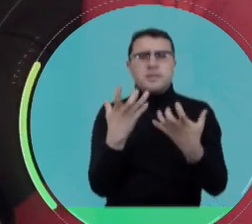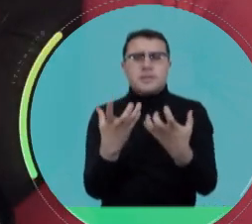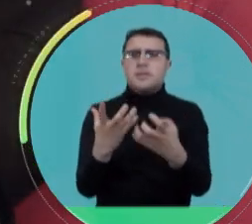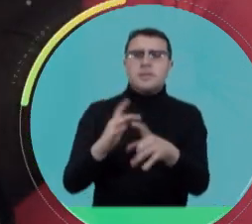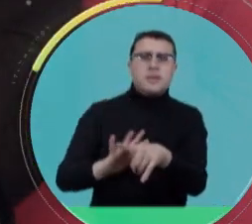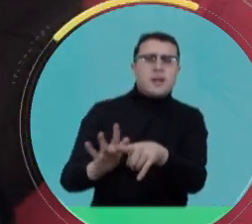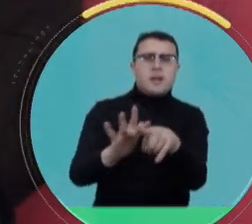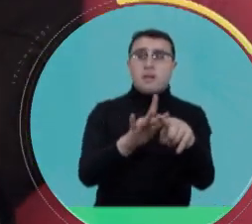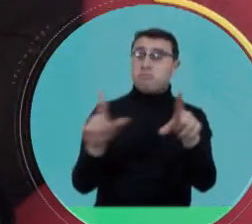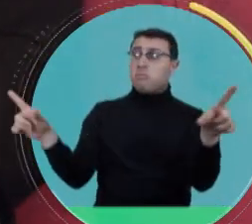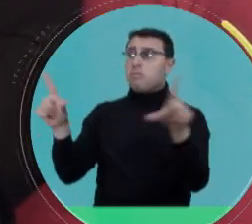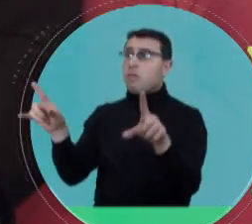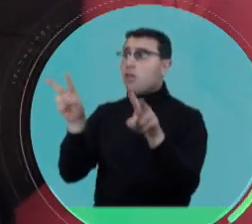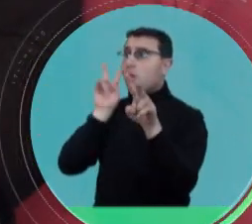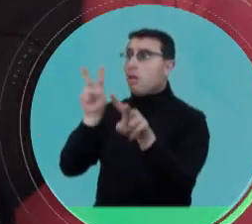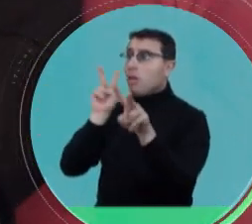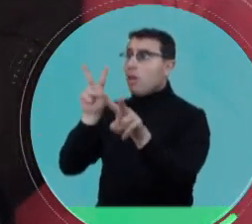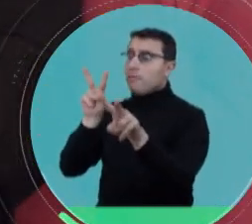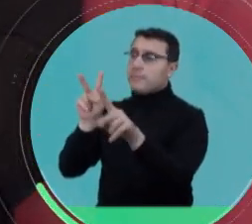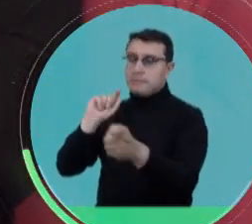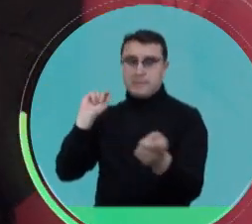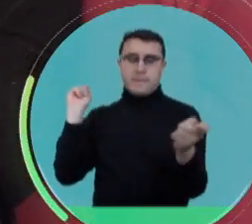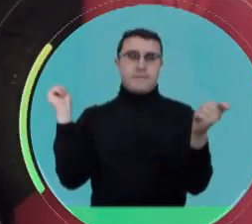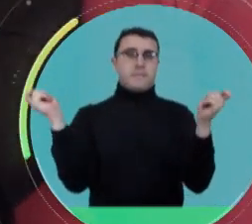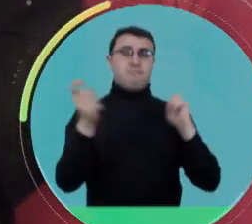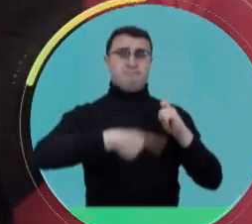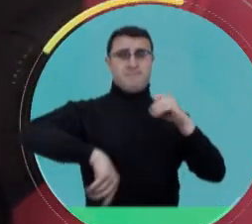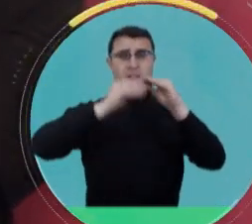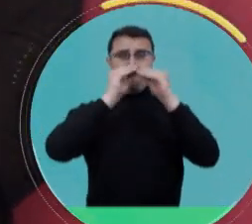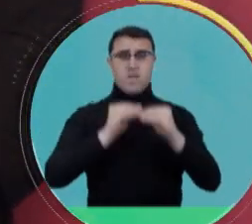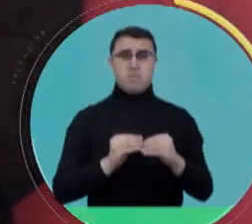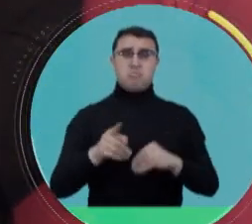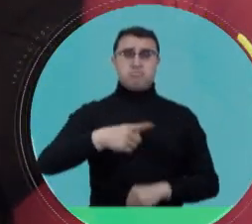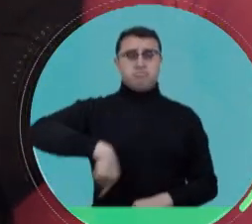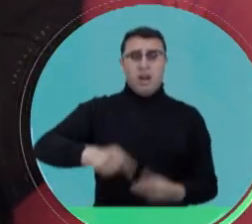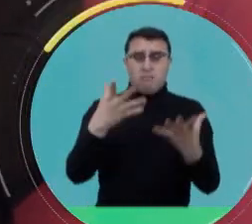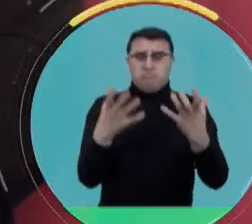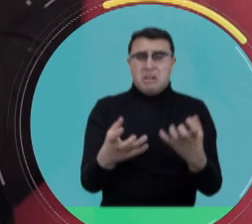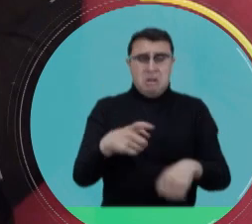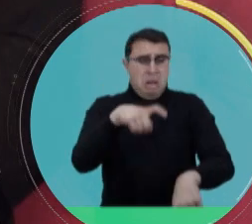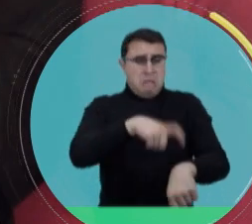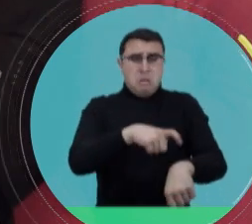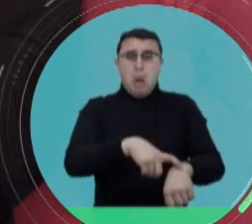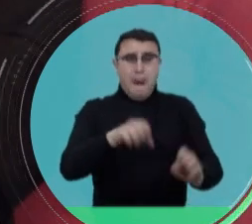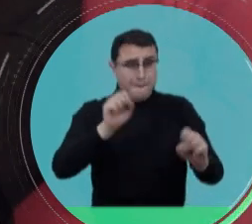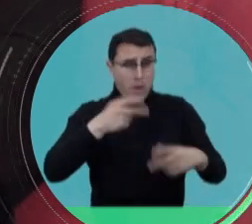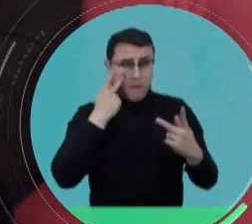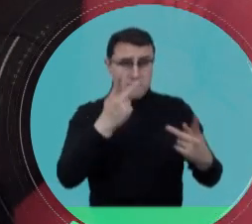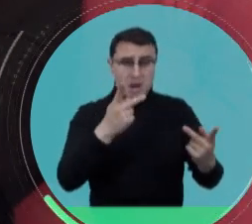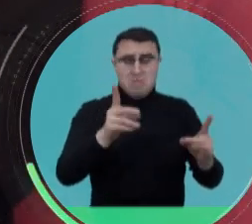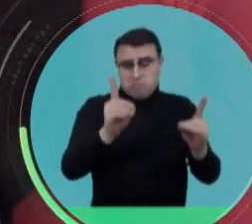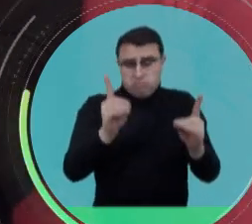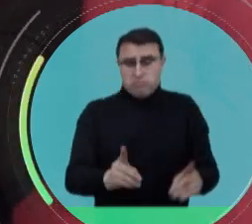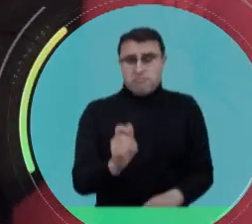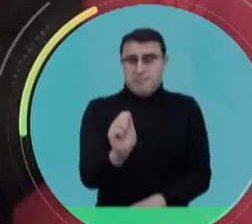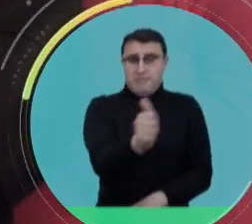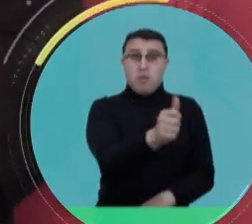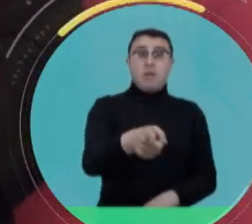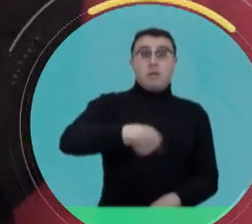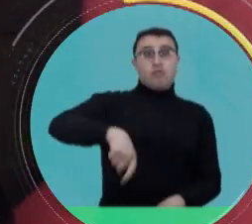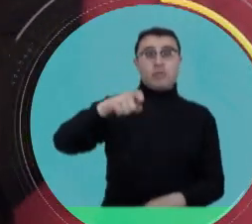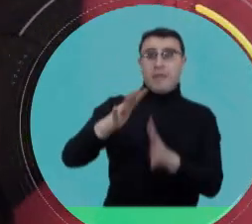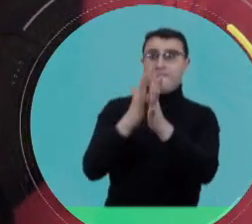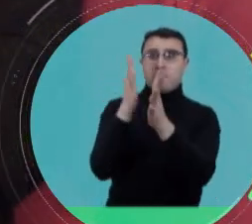están implementando una migración de su forma de consumo las personas ven lo que quieren ver a la hora que lo pueden ver y